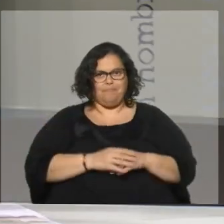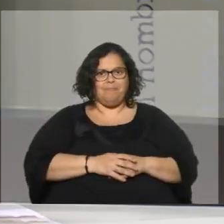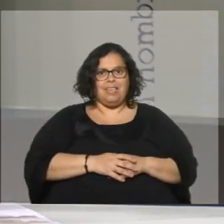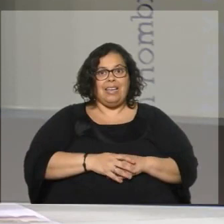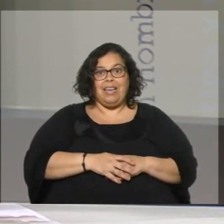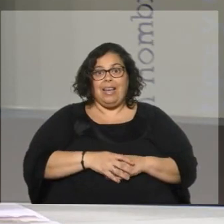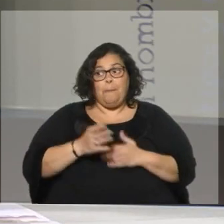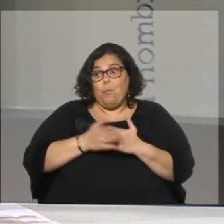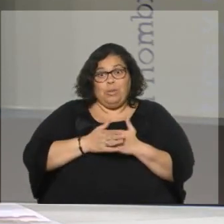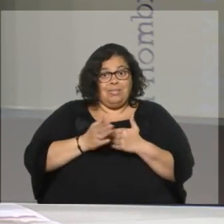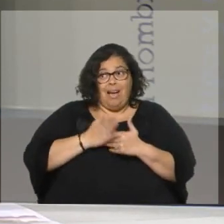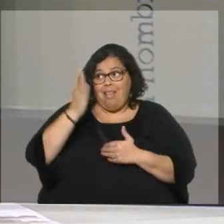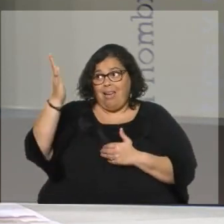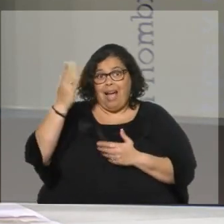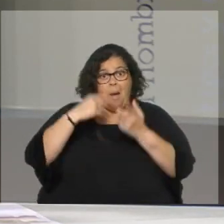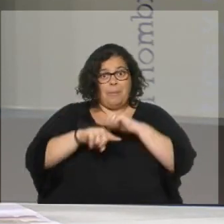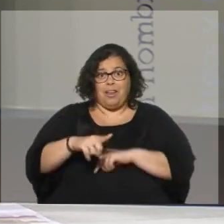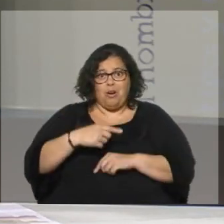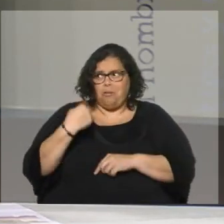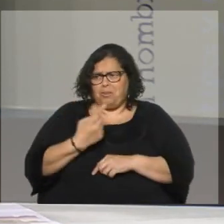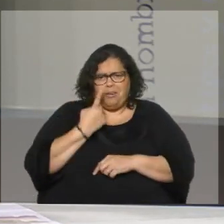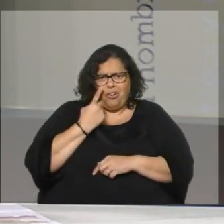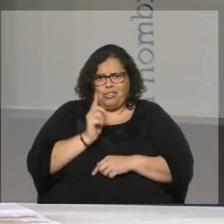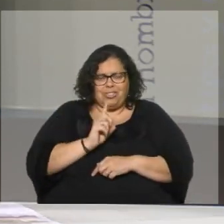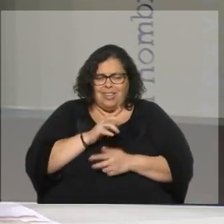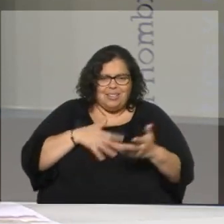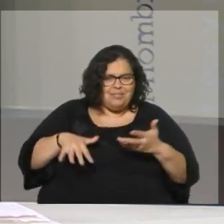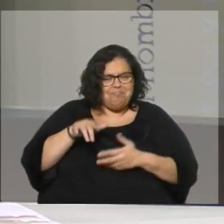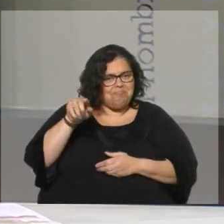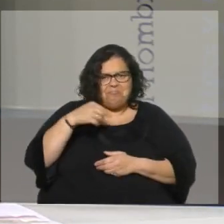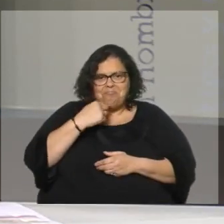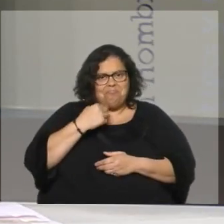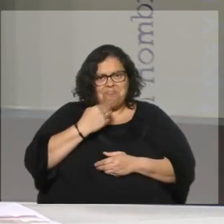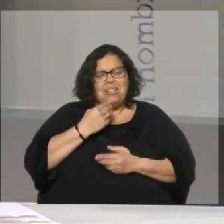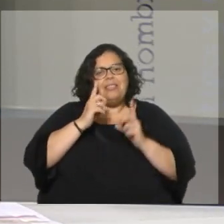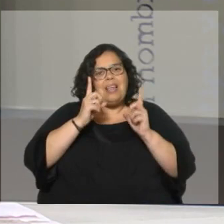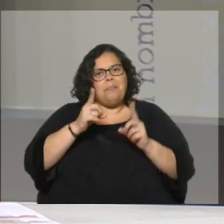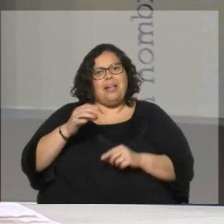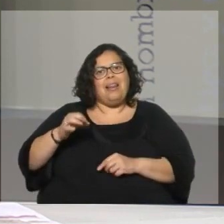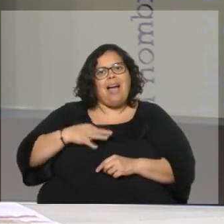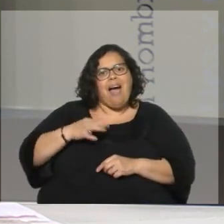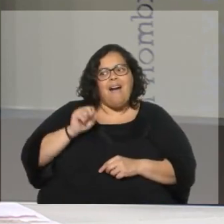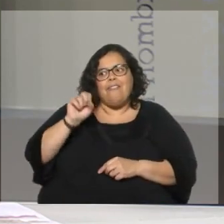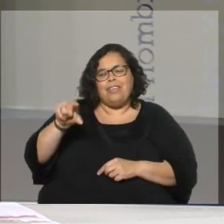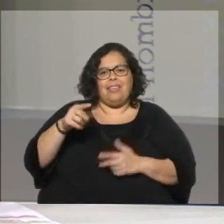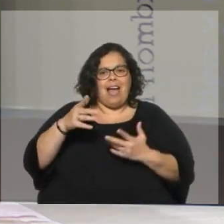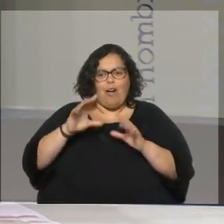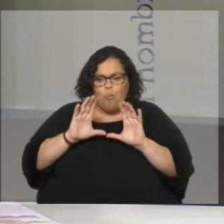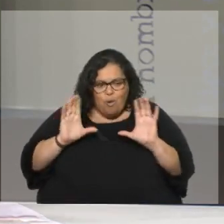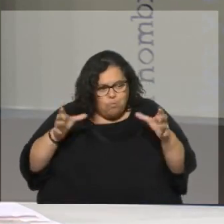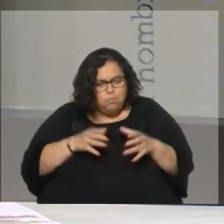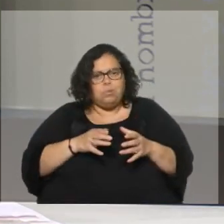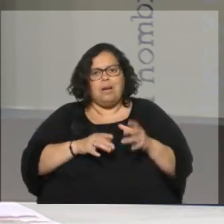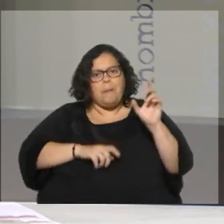cerca que estamos y lo ignorantes que somos realmente. Y también me imagino que la vida, ¿no? El ecosistema que se arma ahí entre los